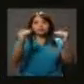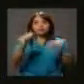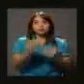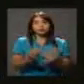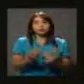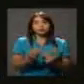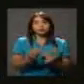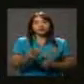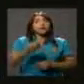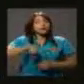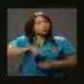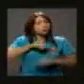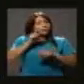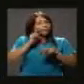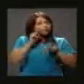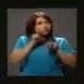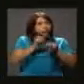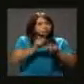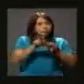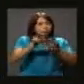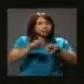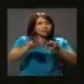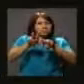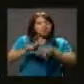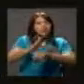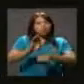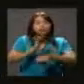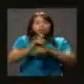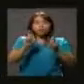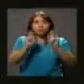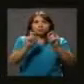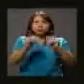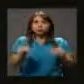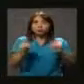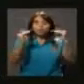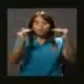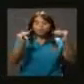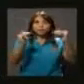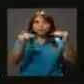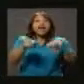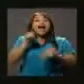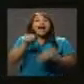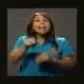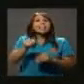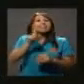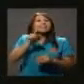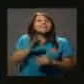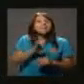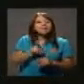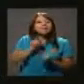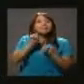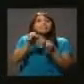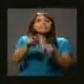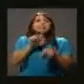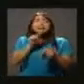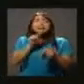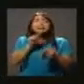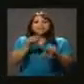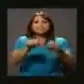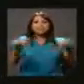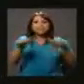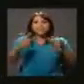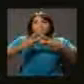aquí hay que intervenir, el Consejo de Educación Superior en este país. Y a ese consejo tiene que ir el sector empresarial costarricense. Porque el sector